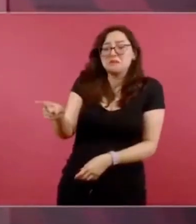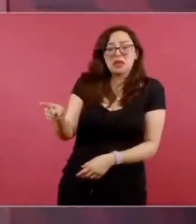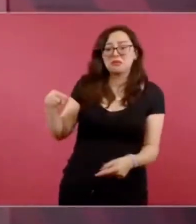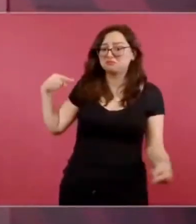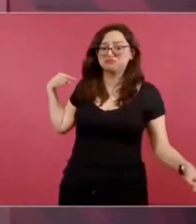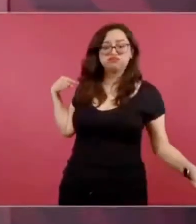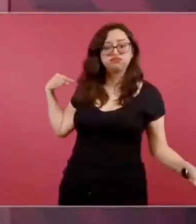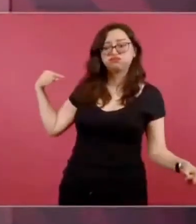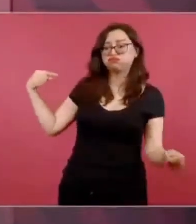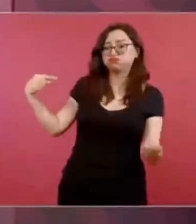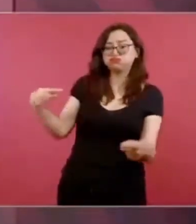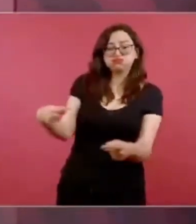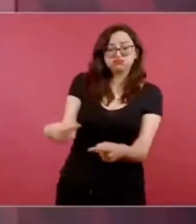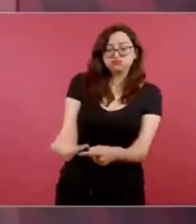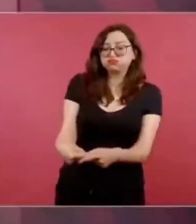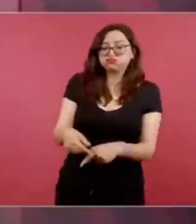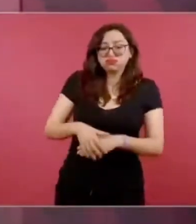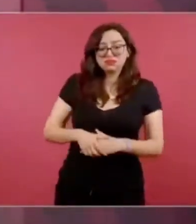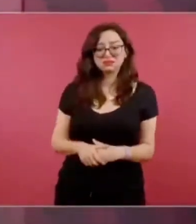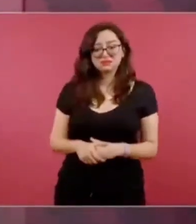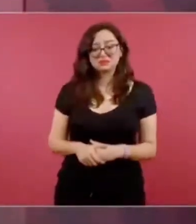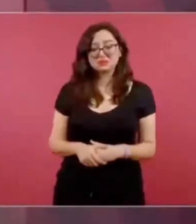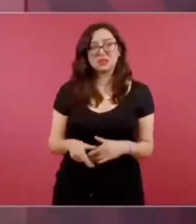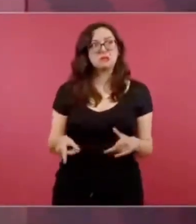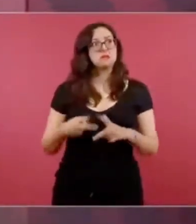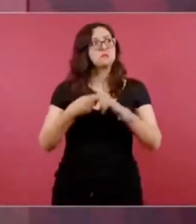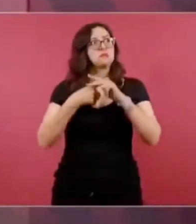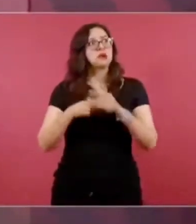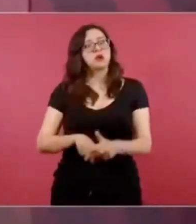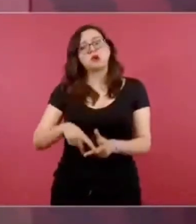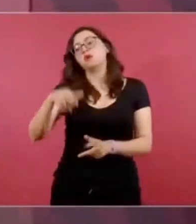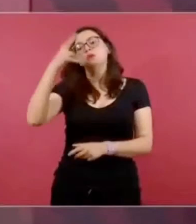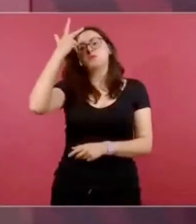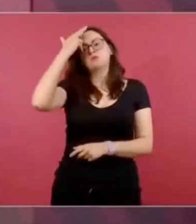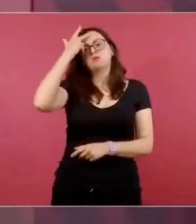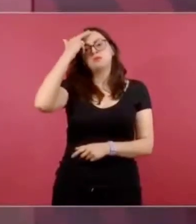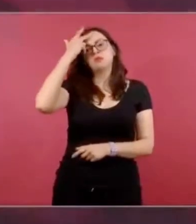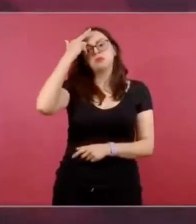Porfirio Díaz, se respetaba en la forma, pero se violaba en el fondo.